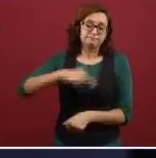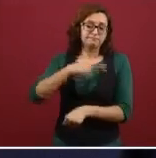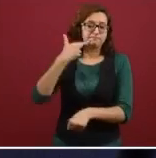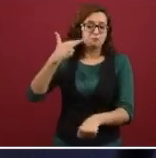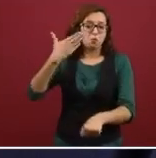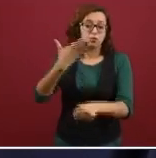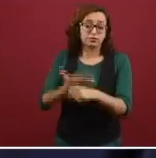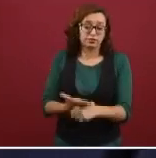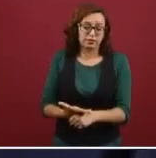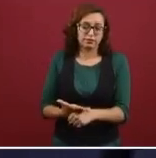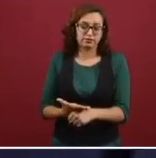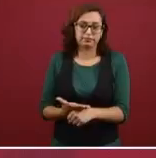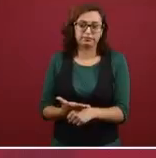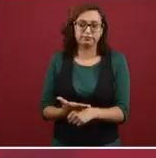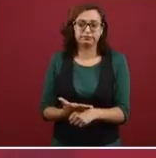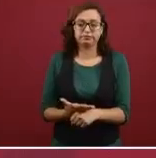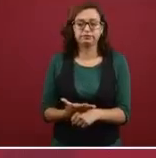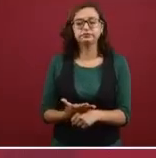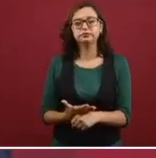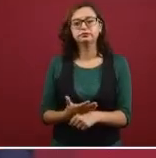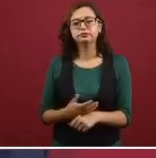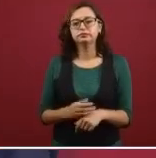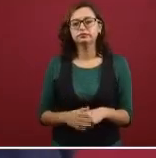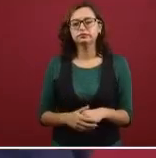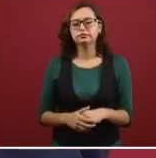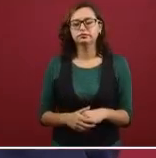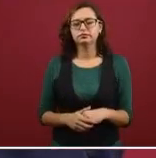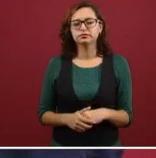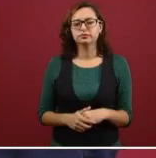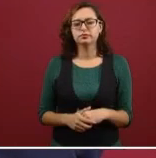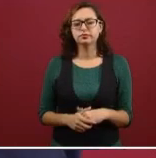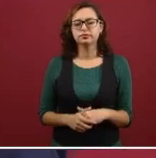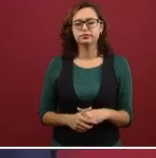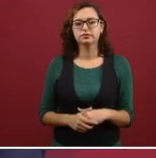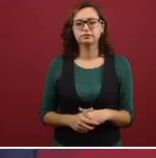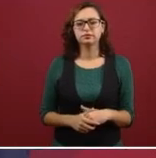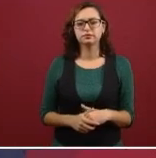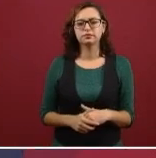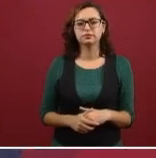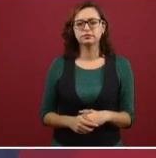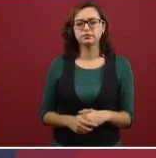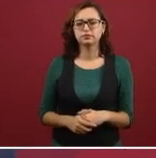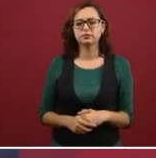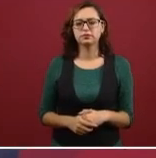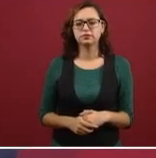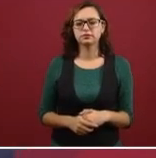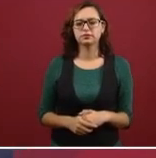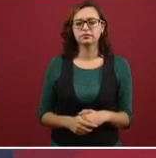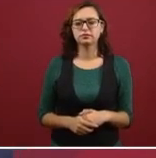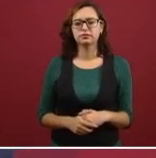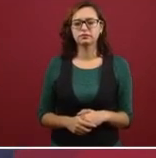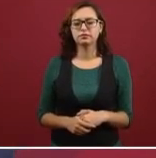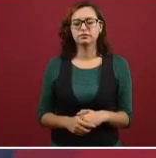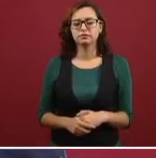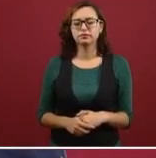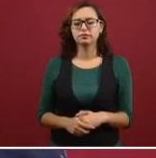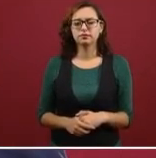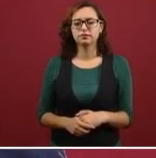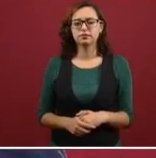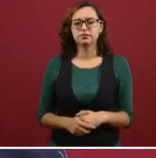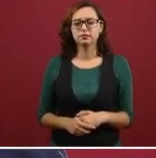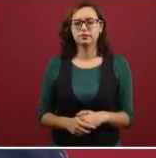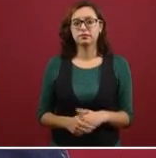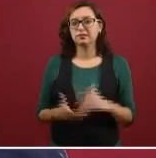estamos porque haya ciudadanos que ocupen